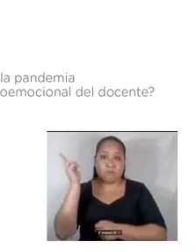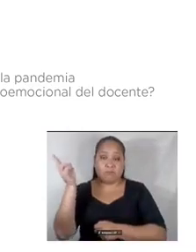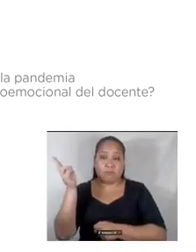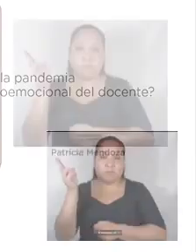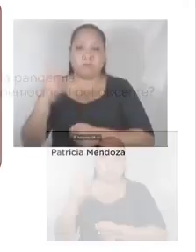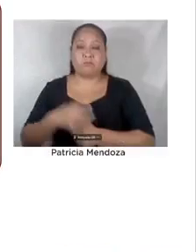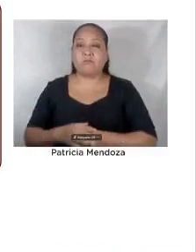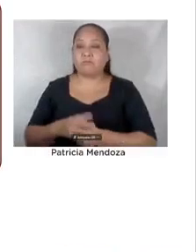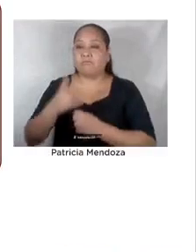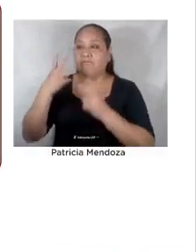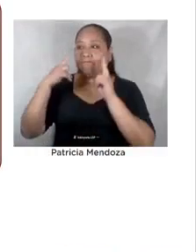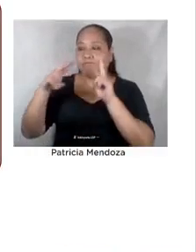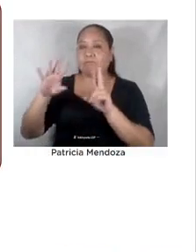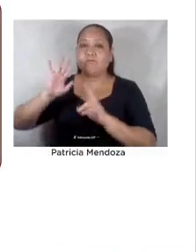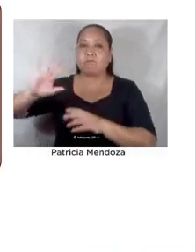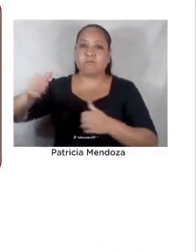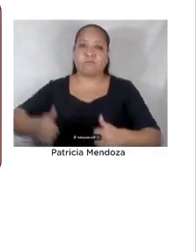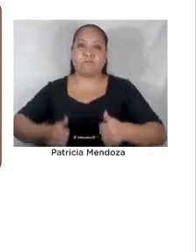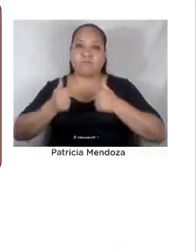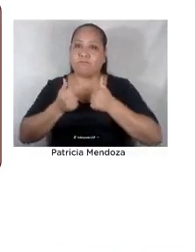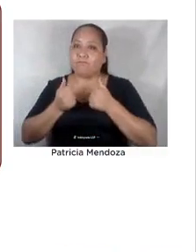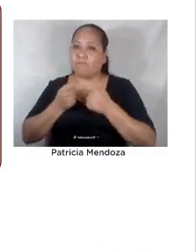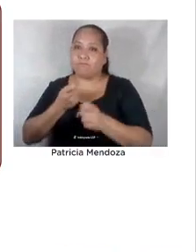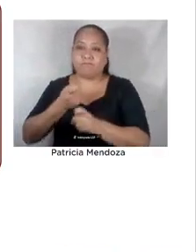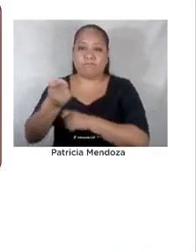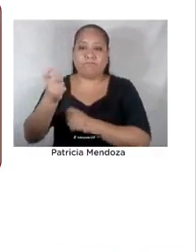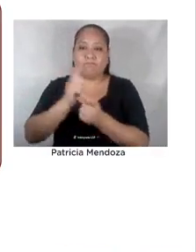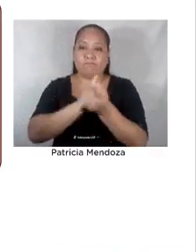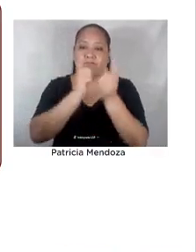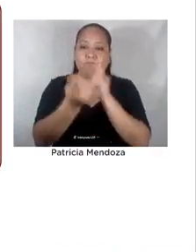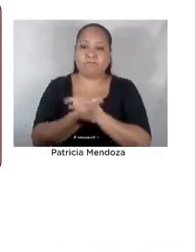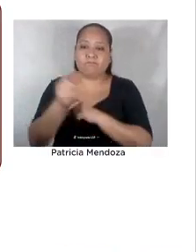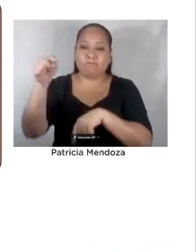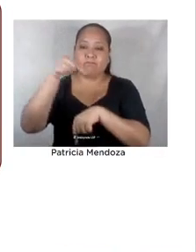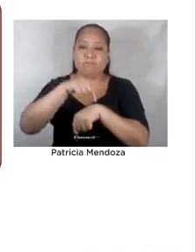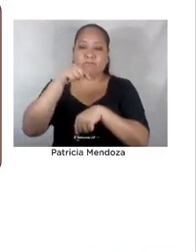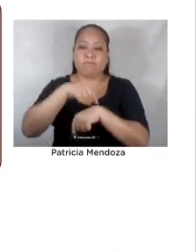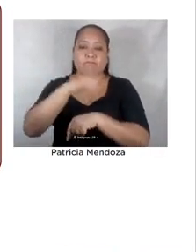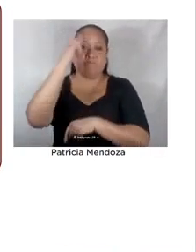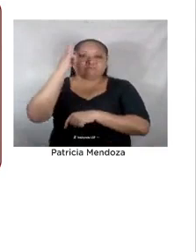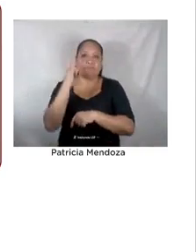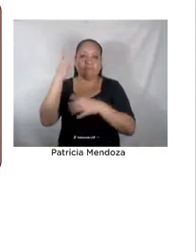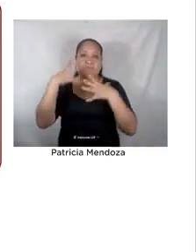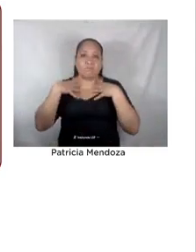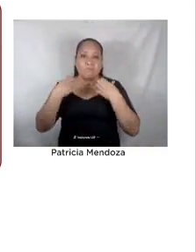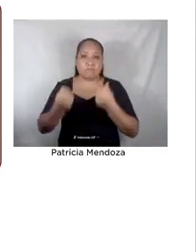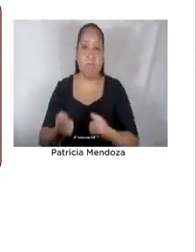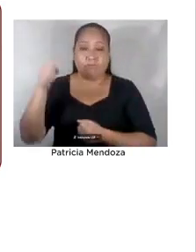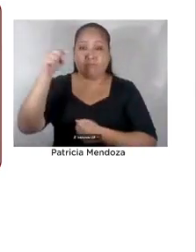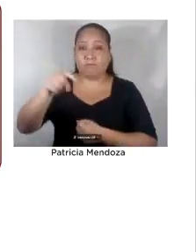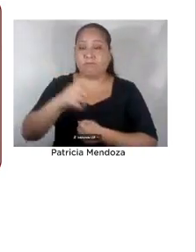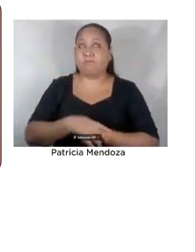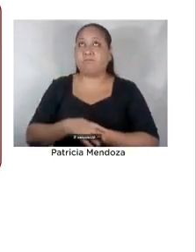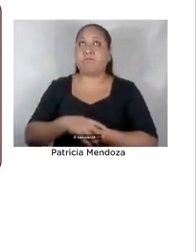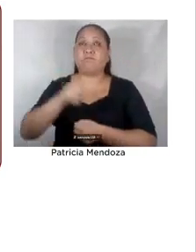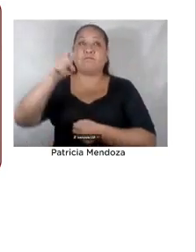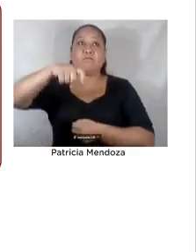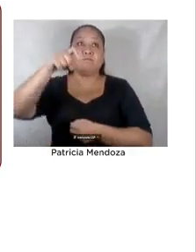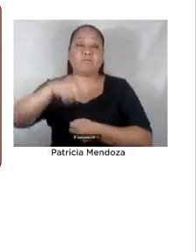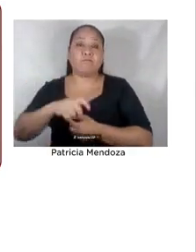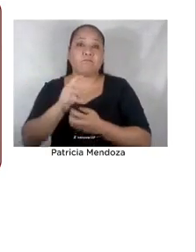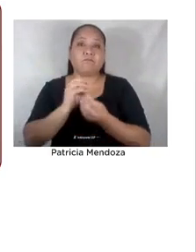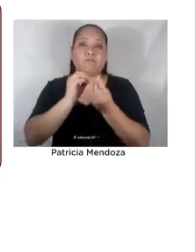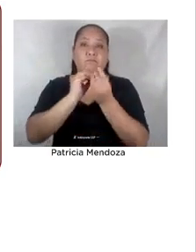vidas afectadas durante todo este periodo de emergencia sanitaria, y por la necesidad que hemos tenido de adaptarnos a los nuevos